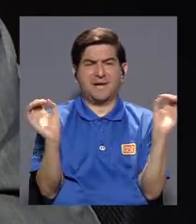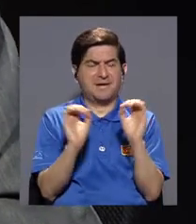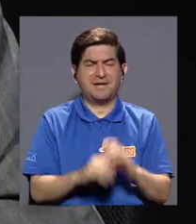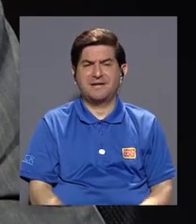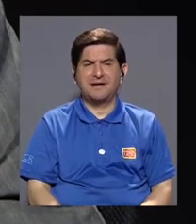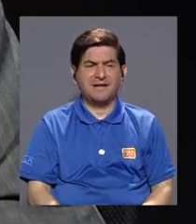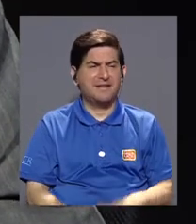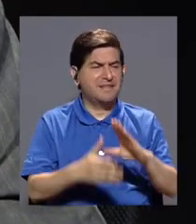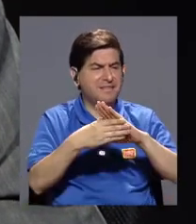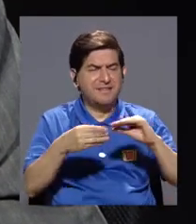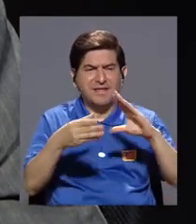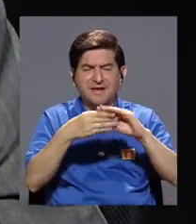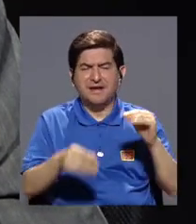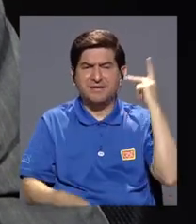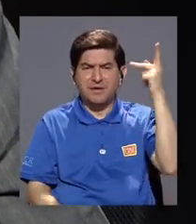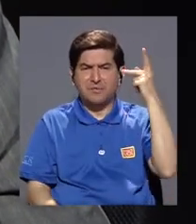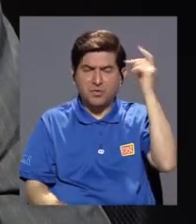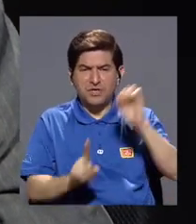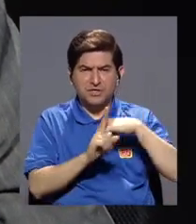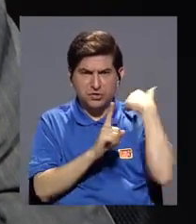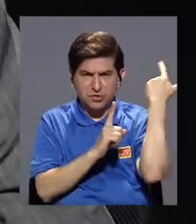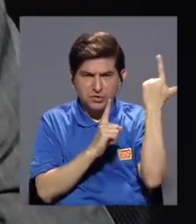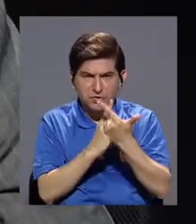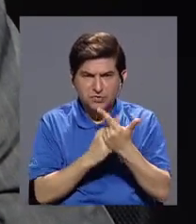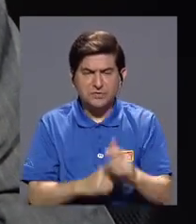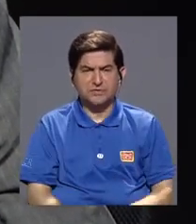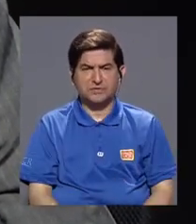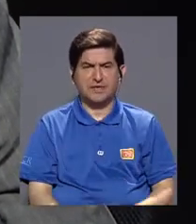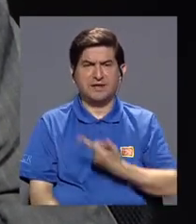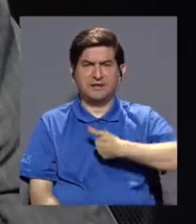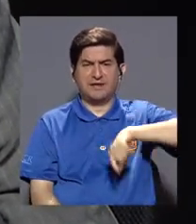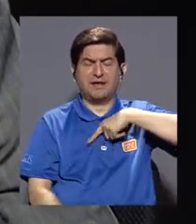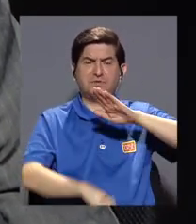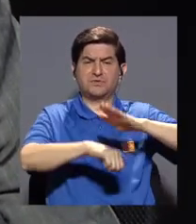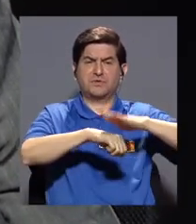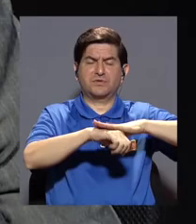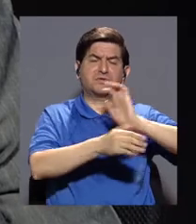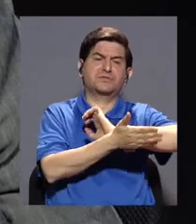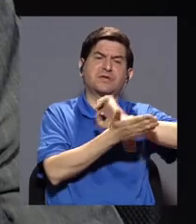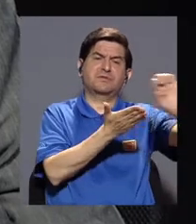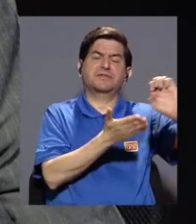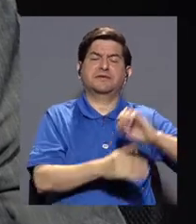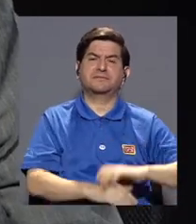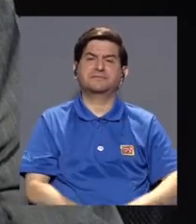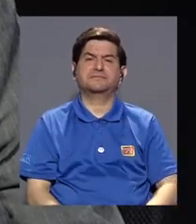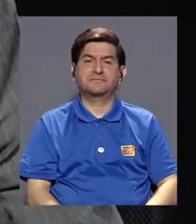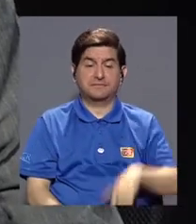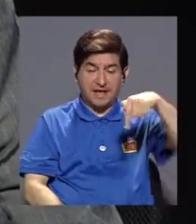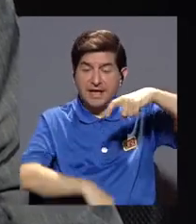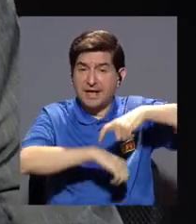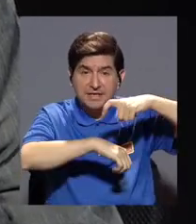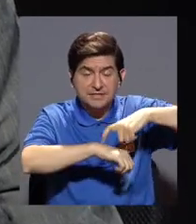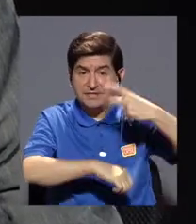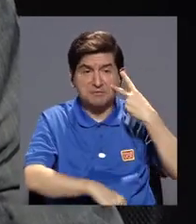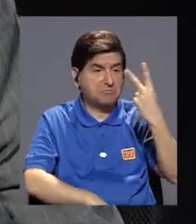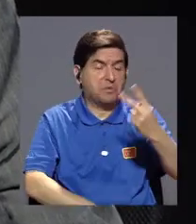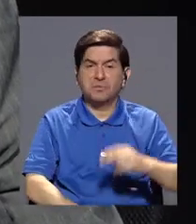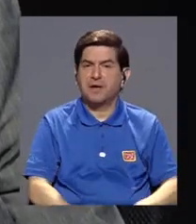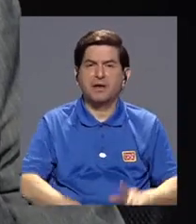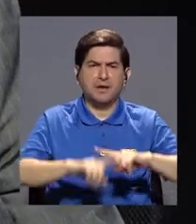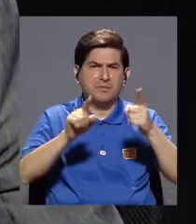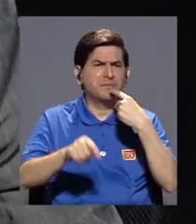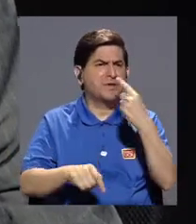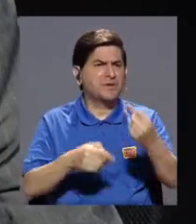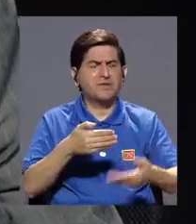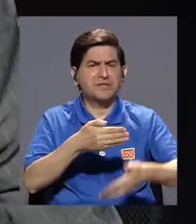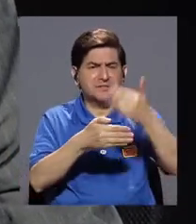ninguna narrativa política y social que nos permita evitar eso. En este momento no la veo. Pero